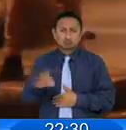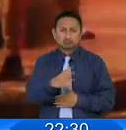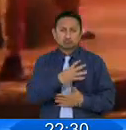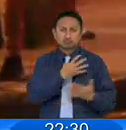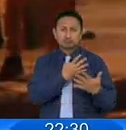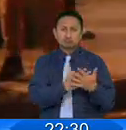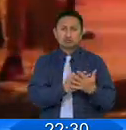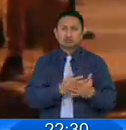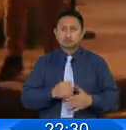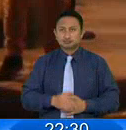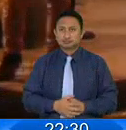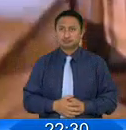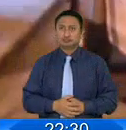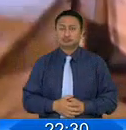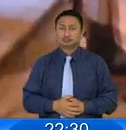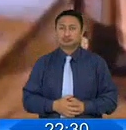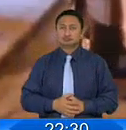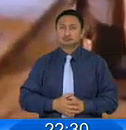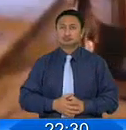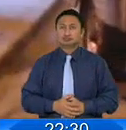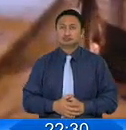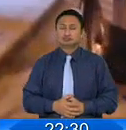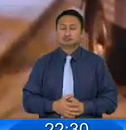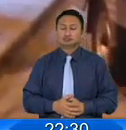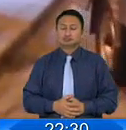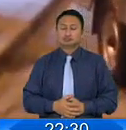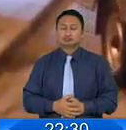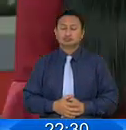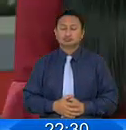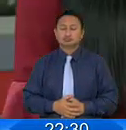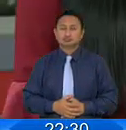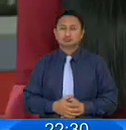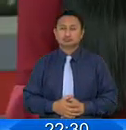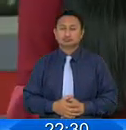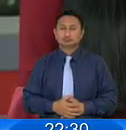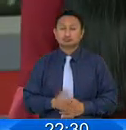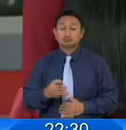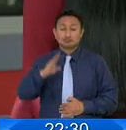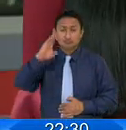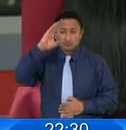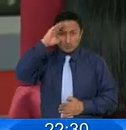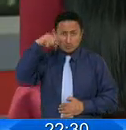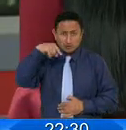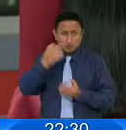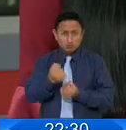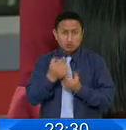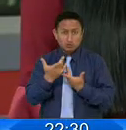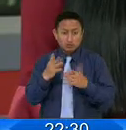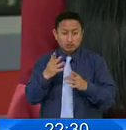rejas. Informó Maite Morán. La policía informó de la